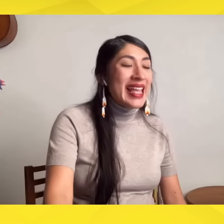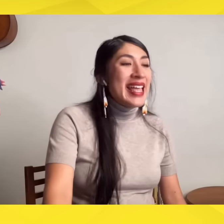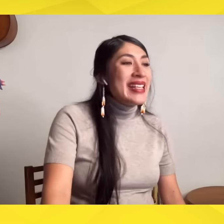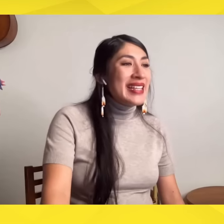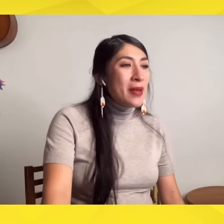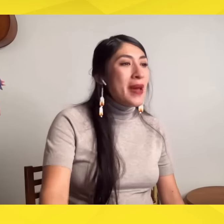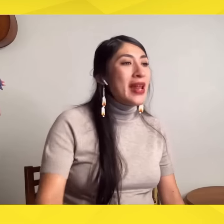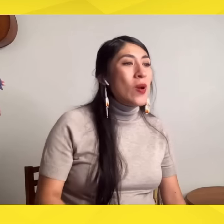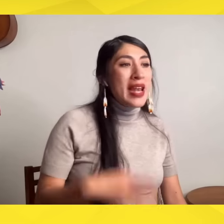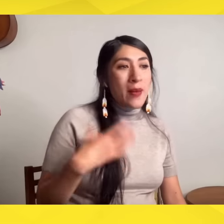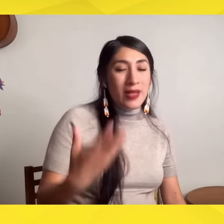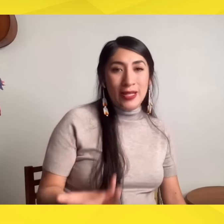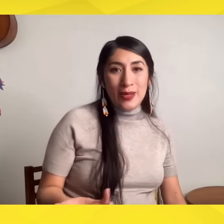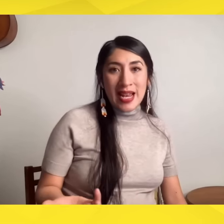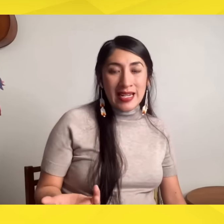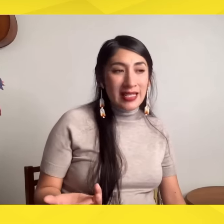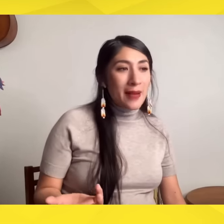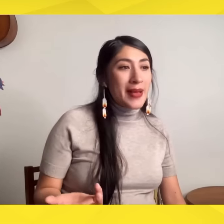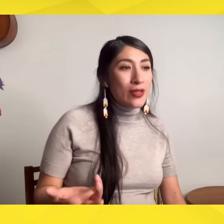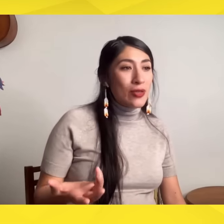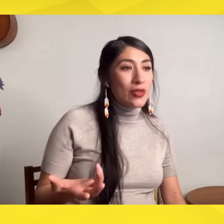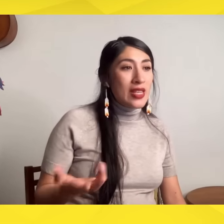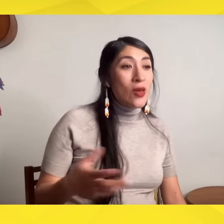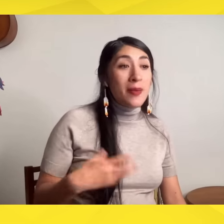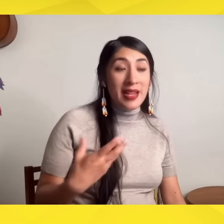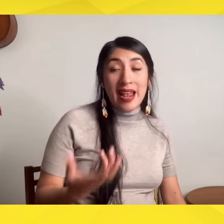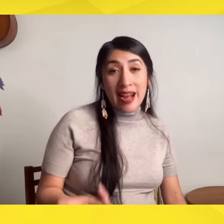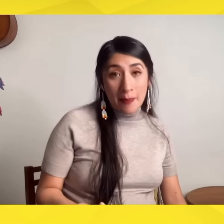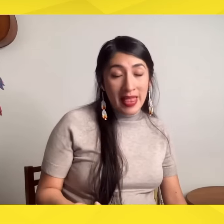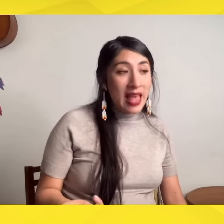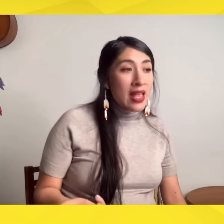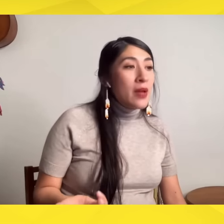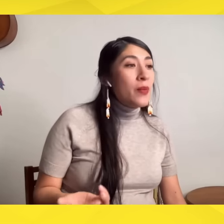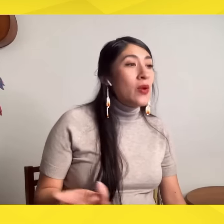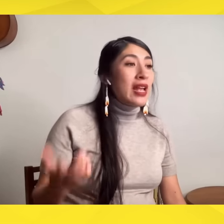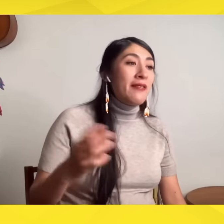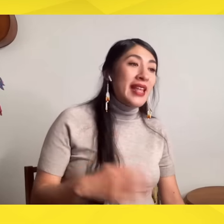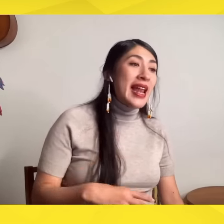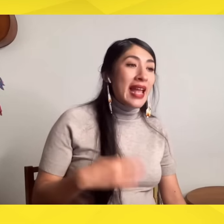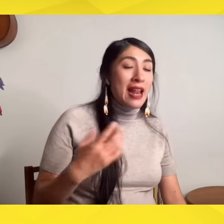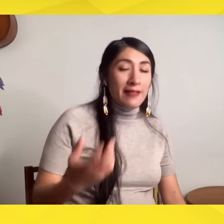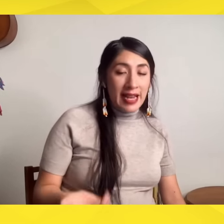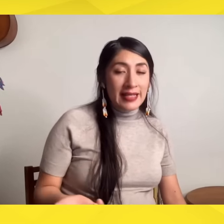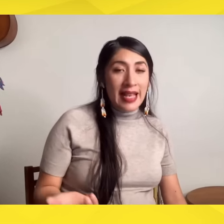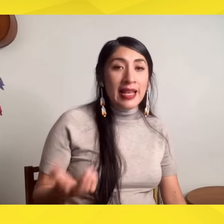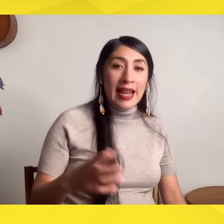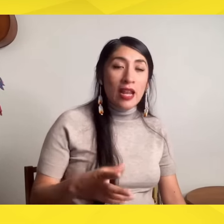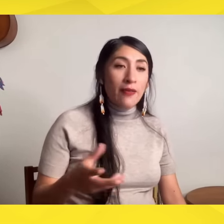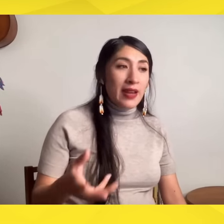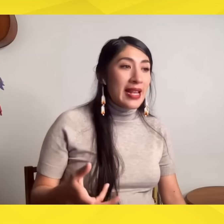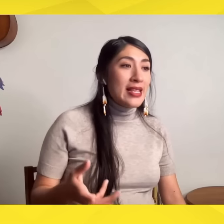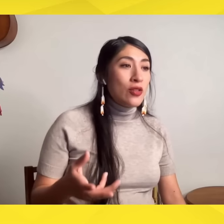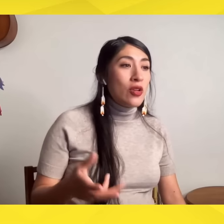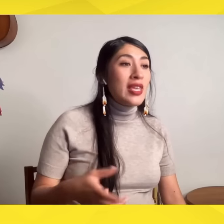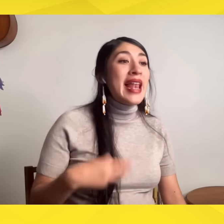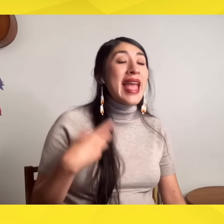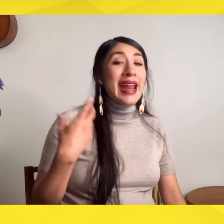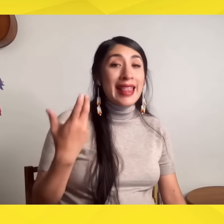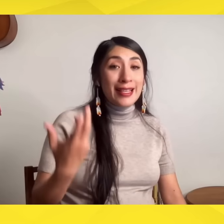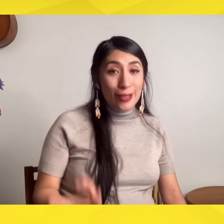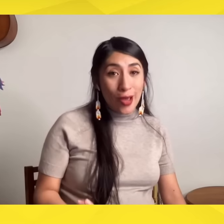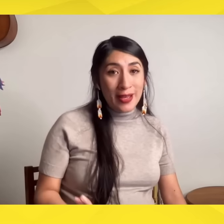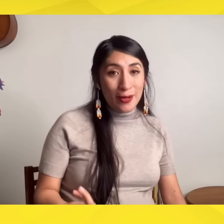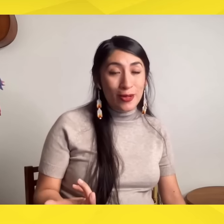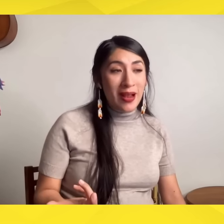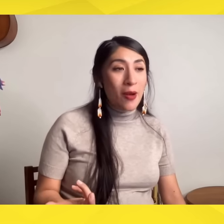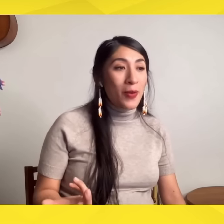escenas sin embargo la votación de las reservas sucedió de manera rápida por lo que al final al finalizar Gerardo Fernández Noroña le